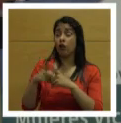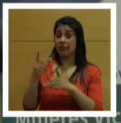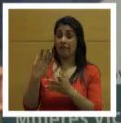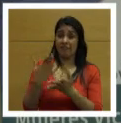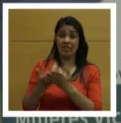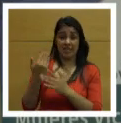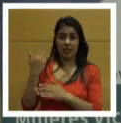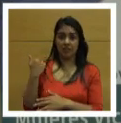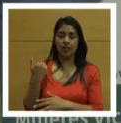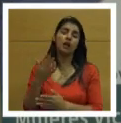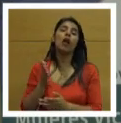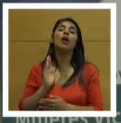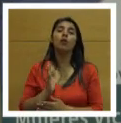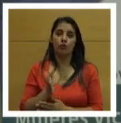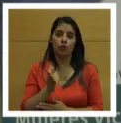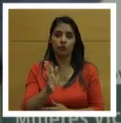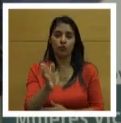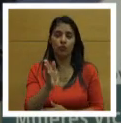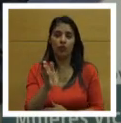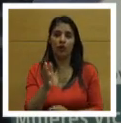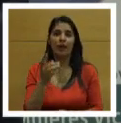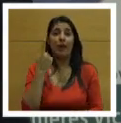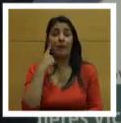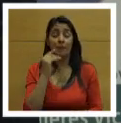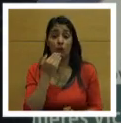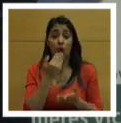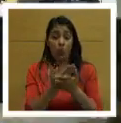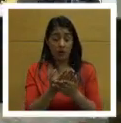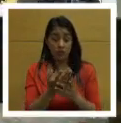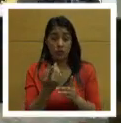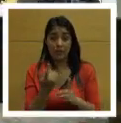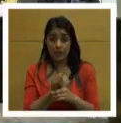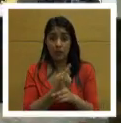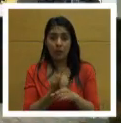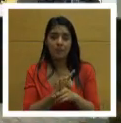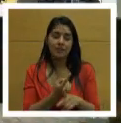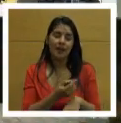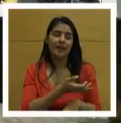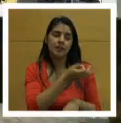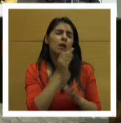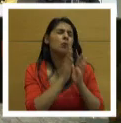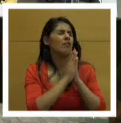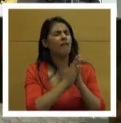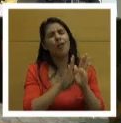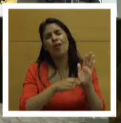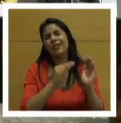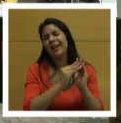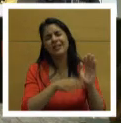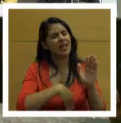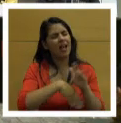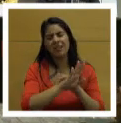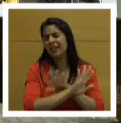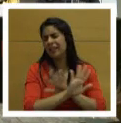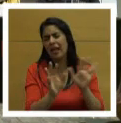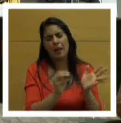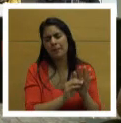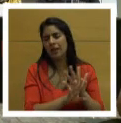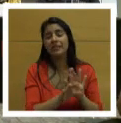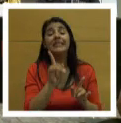se mantienen los actos de violencia, pero ella cuando quiere tocar el tema y le pide que se vaya de la casa, por favor, que esto ya no da para más, tienen hijos mayores de